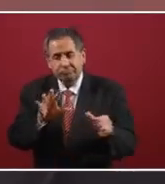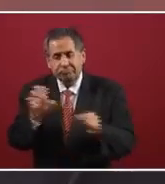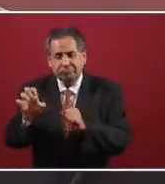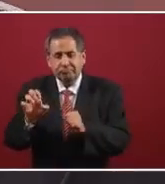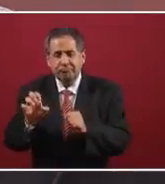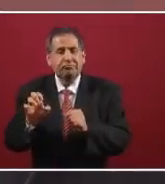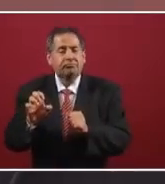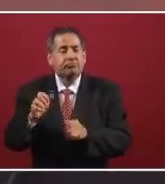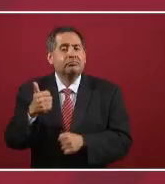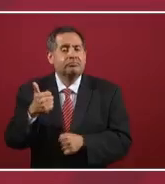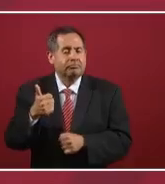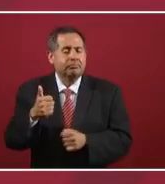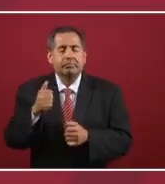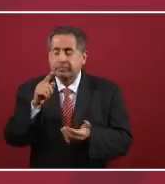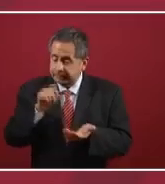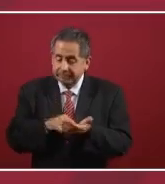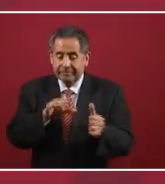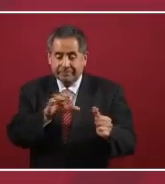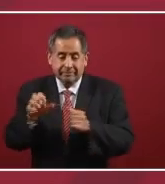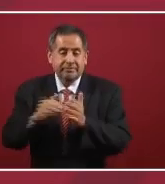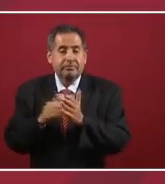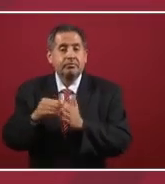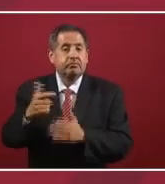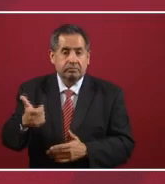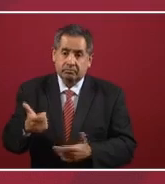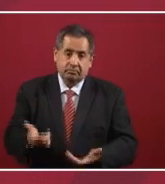1.600 millones de pesos.